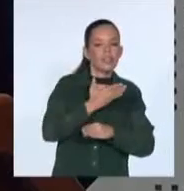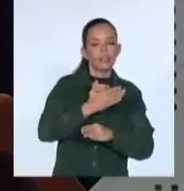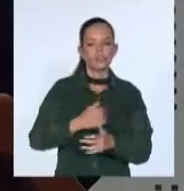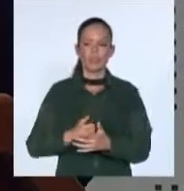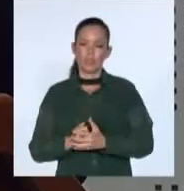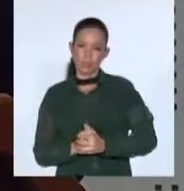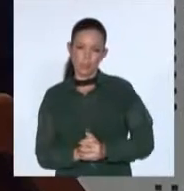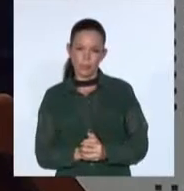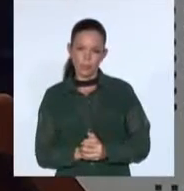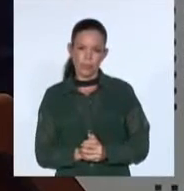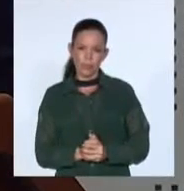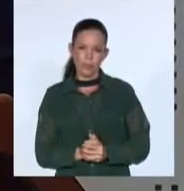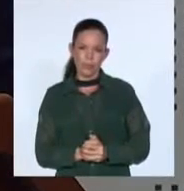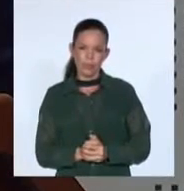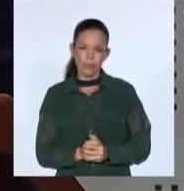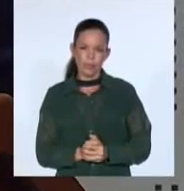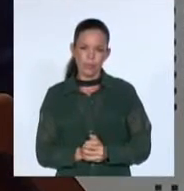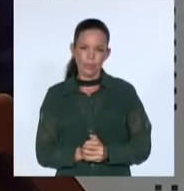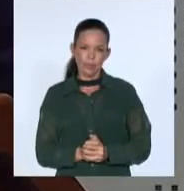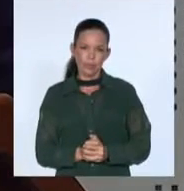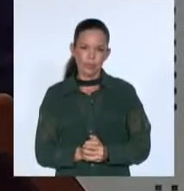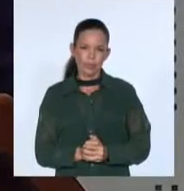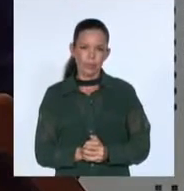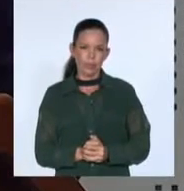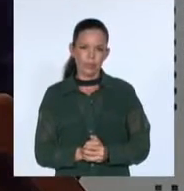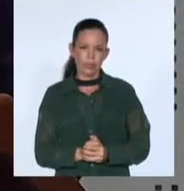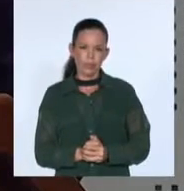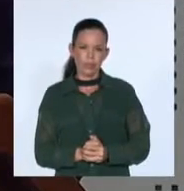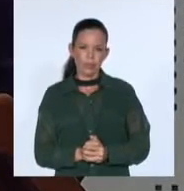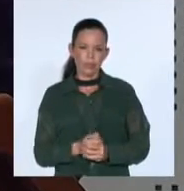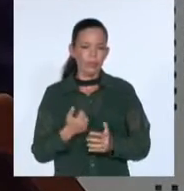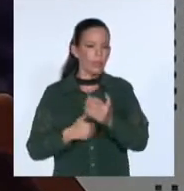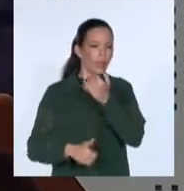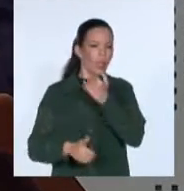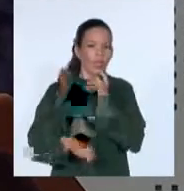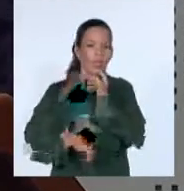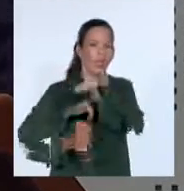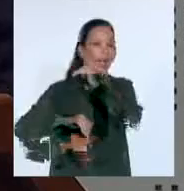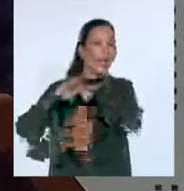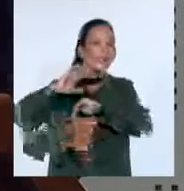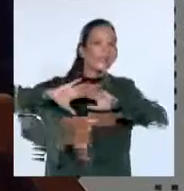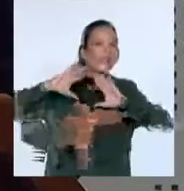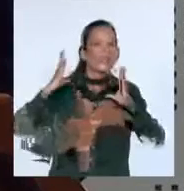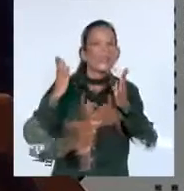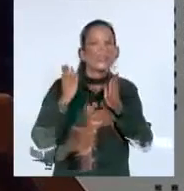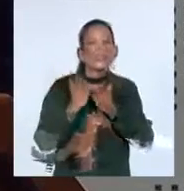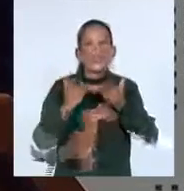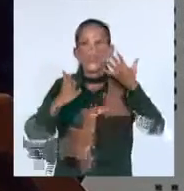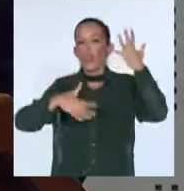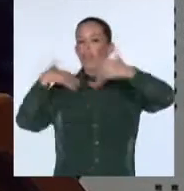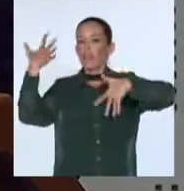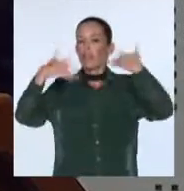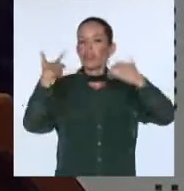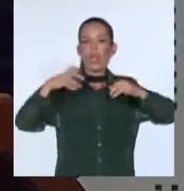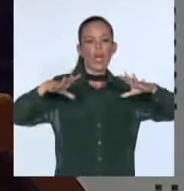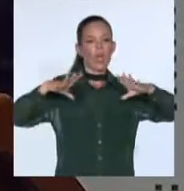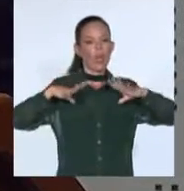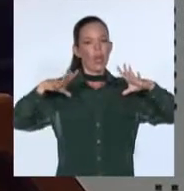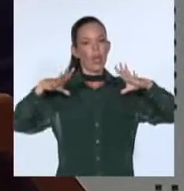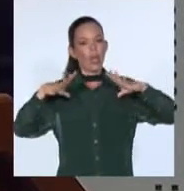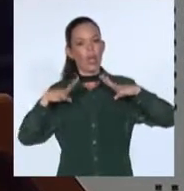del mundo, donde todos nosotros podíamos disfrutar del encuentro de las